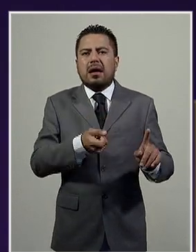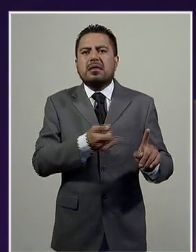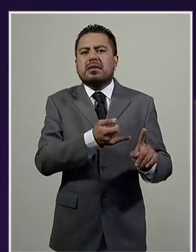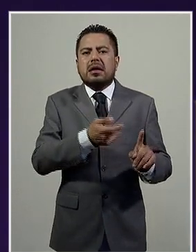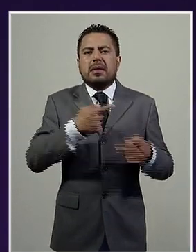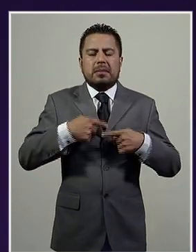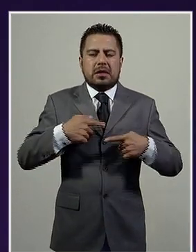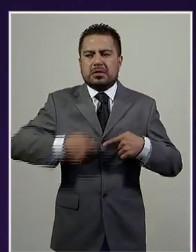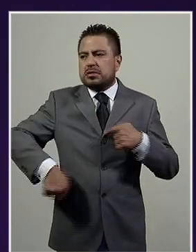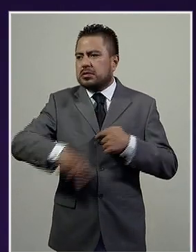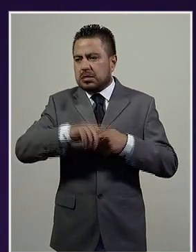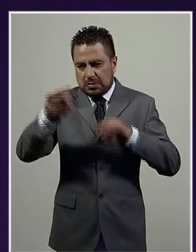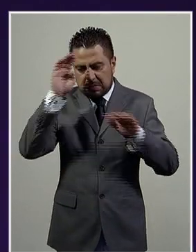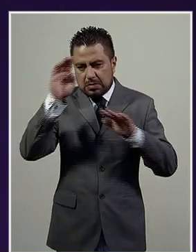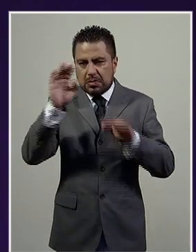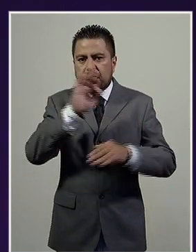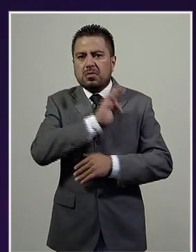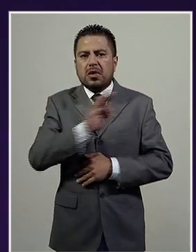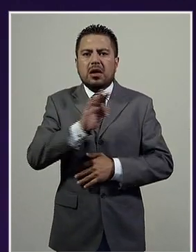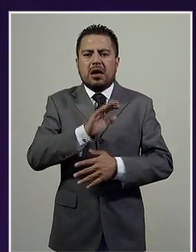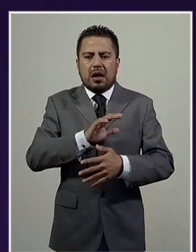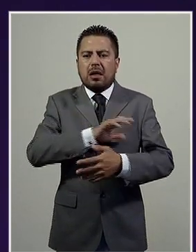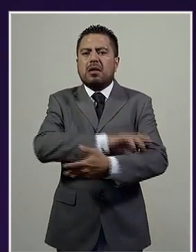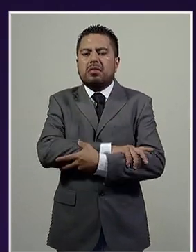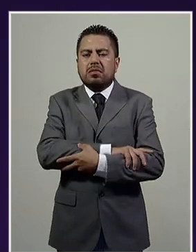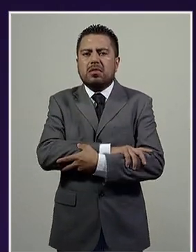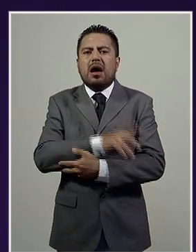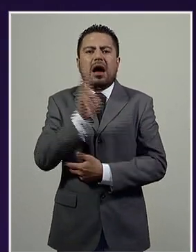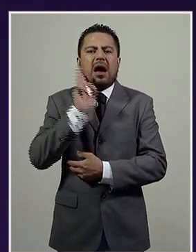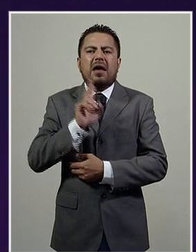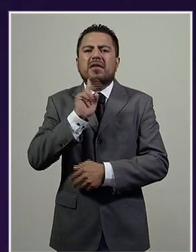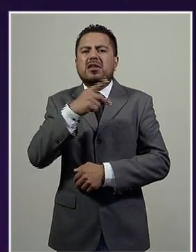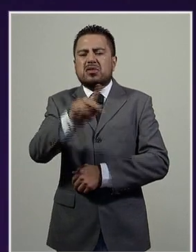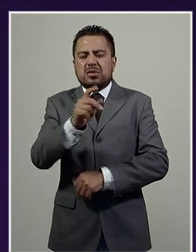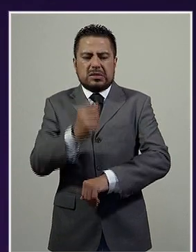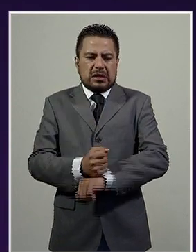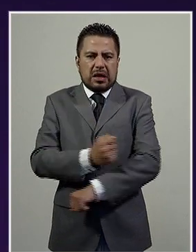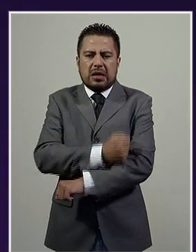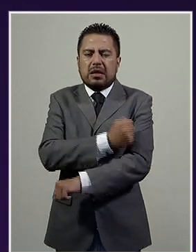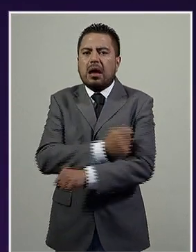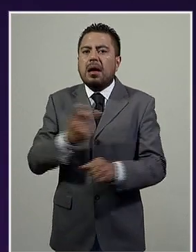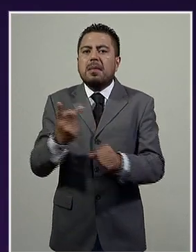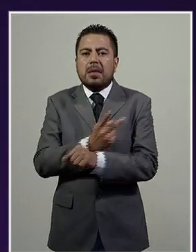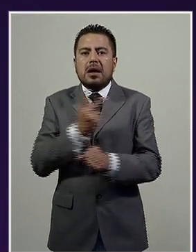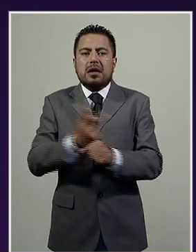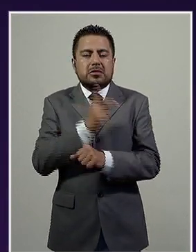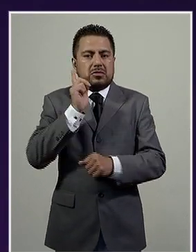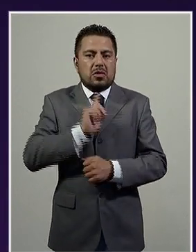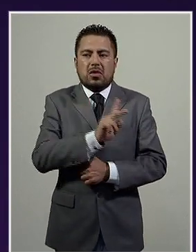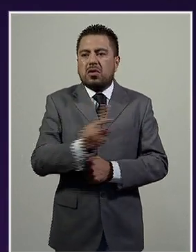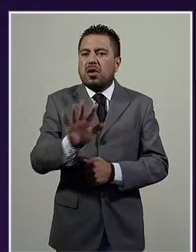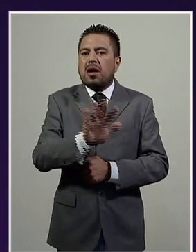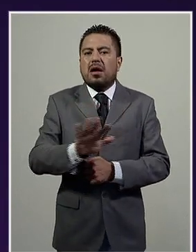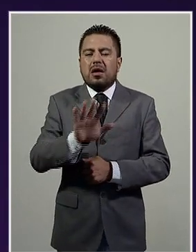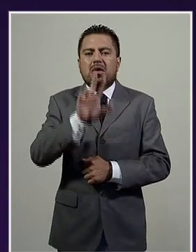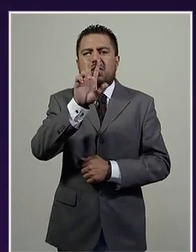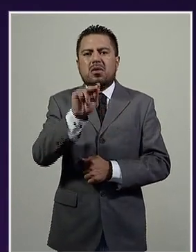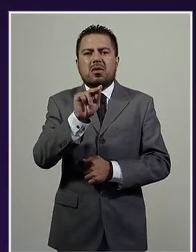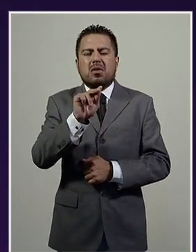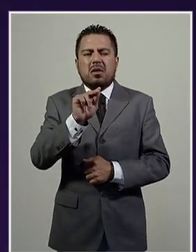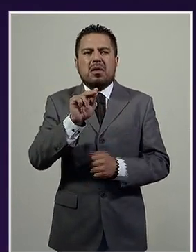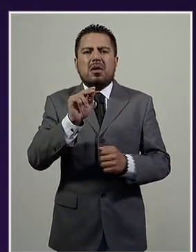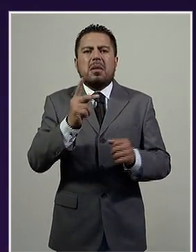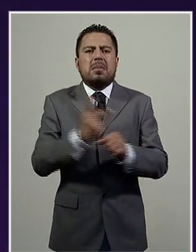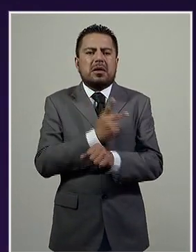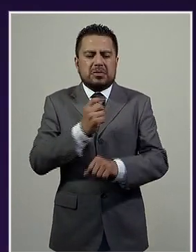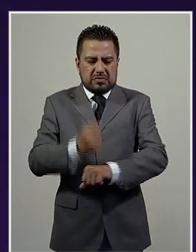las personas piensan que te pueden tomar del brazo y a ver tu tatuaje, ¿no? Sucede que con las mujeres, pues no es tanto como que del